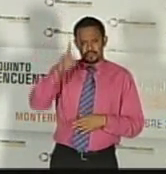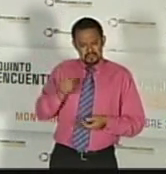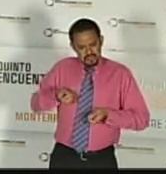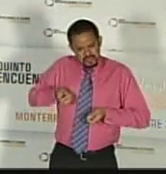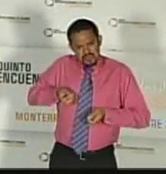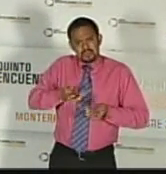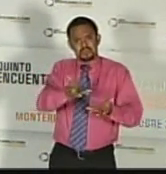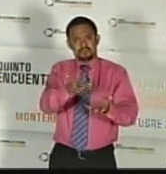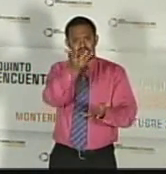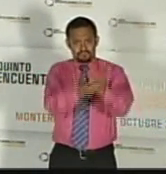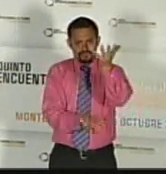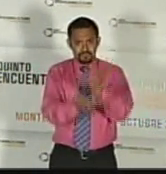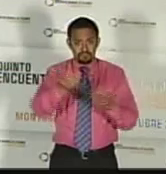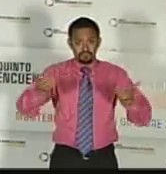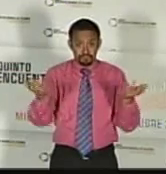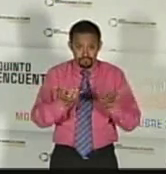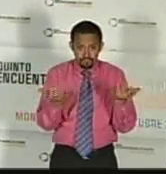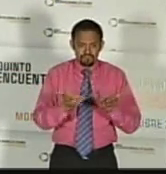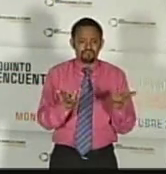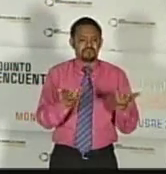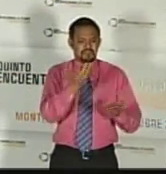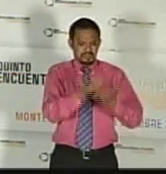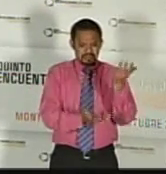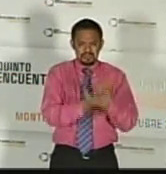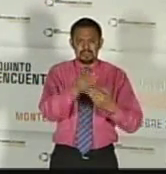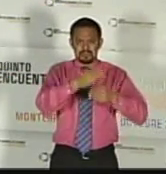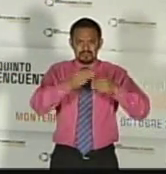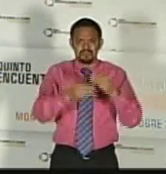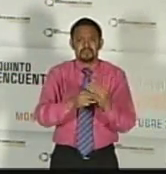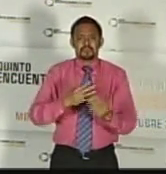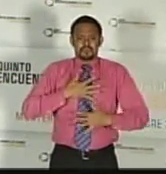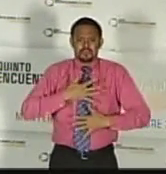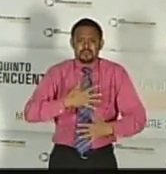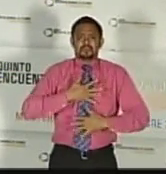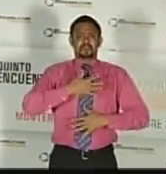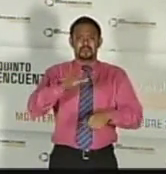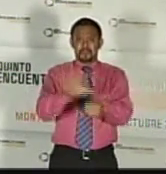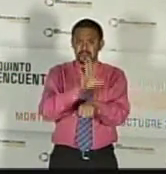creación y que estaba creando materia, vida, energía,